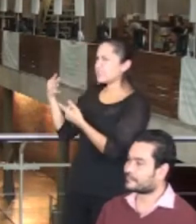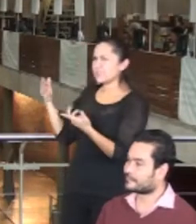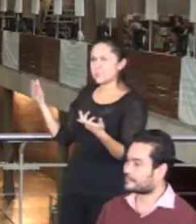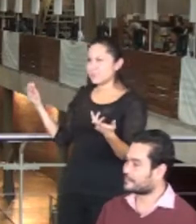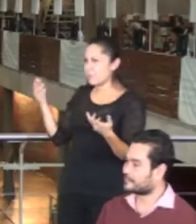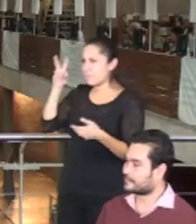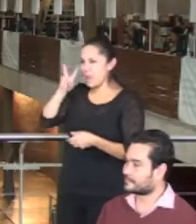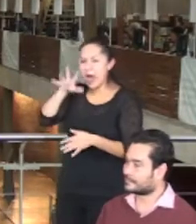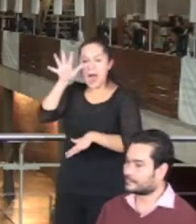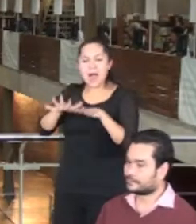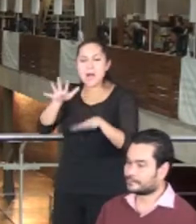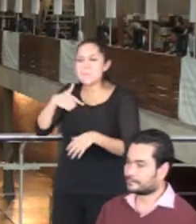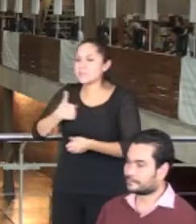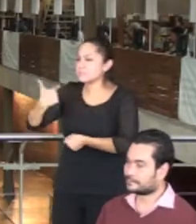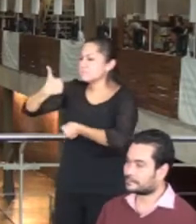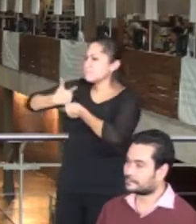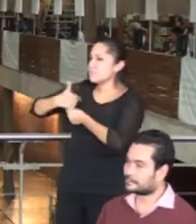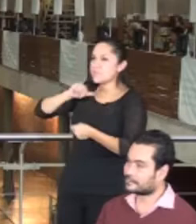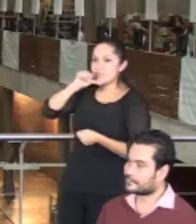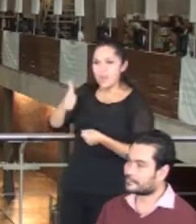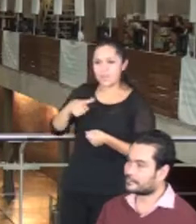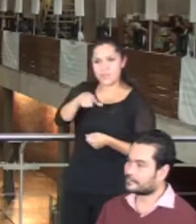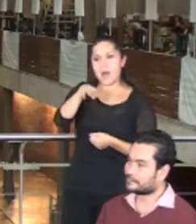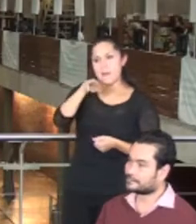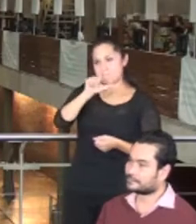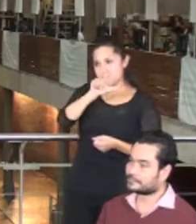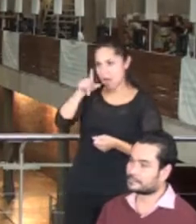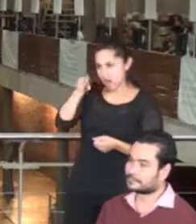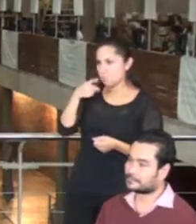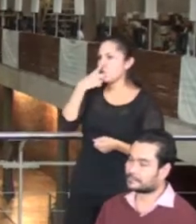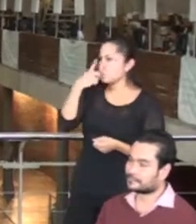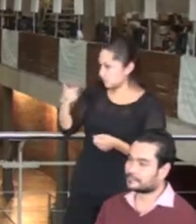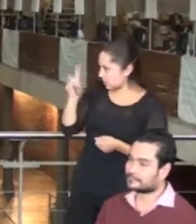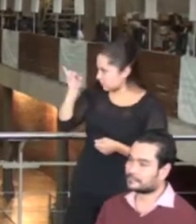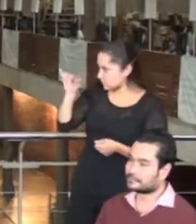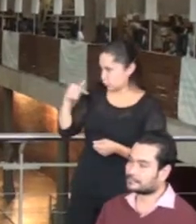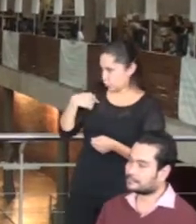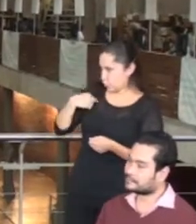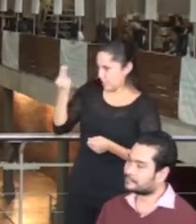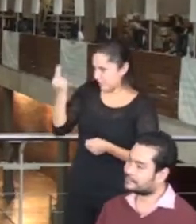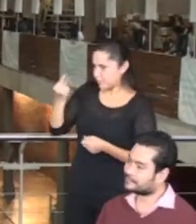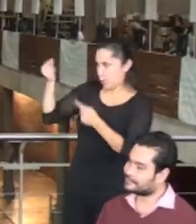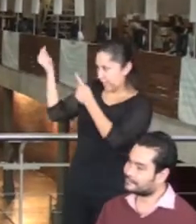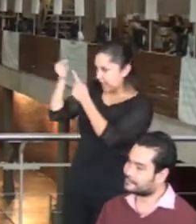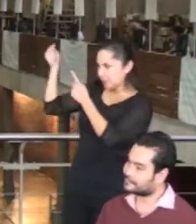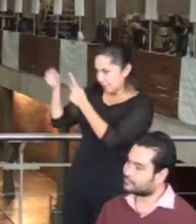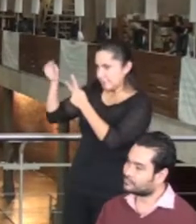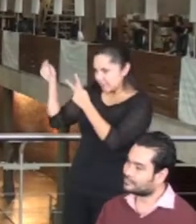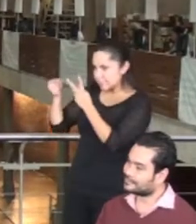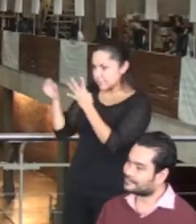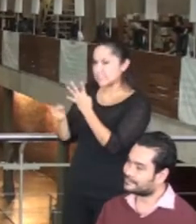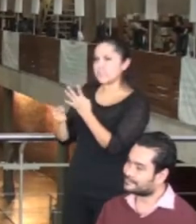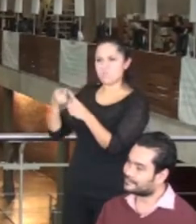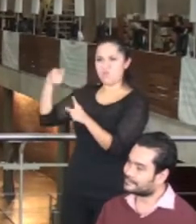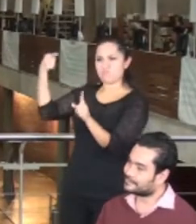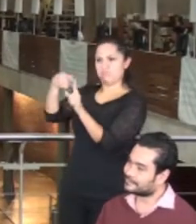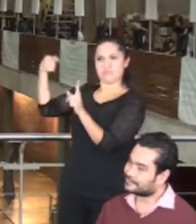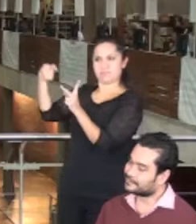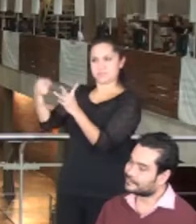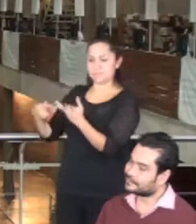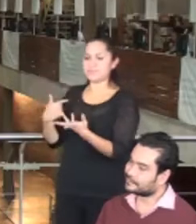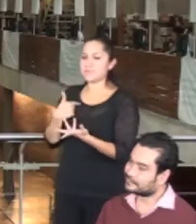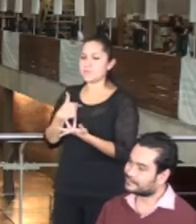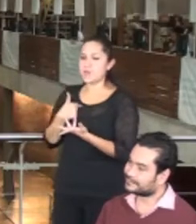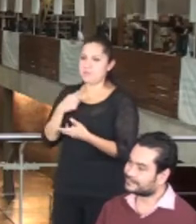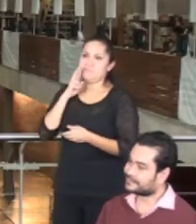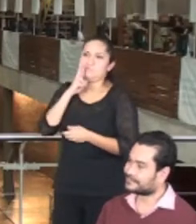son en cambio mal con las puede enunciar muy bien es una parte que me pareció muy hermosa y